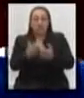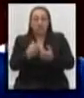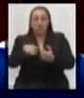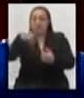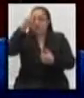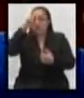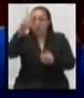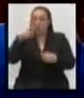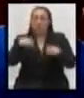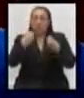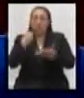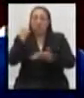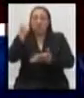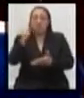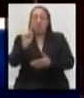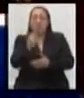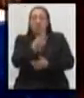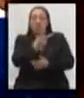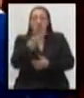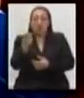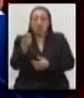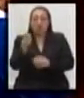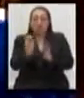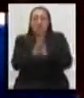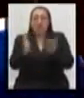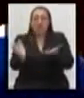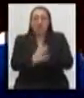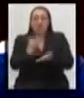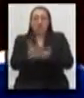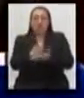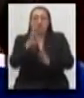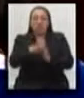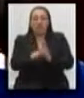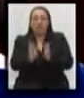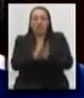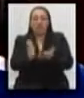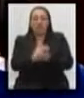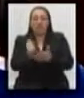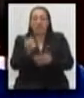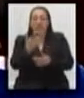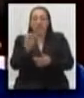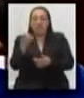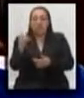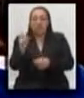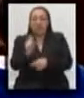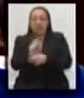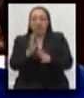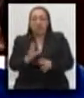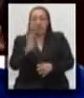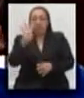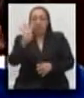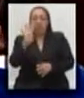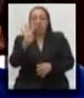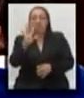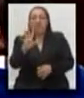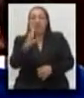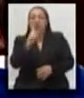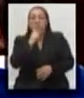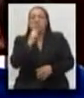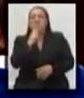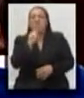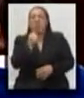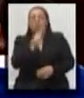de la República donará 1.200 libros de su fondo editorial a 300 alumnos de cuarto y quinto